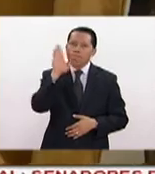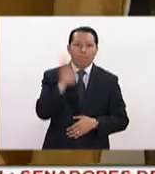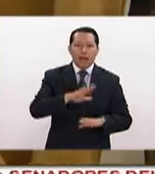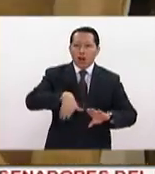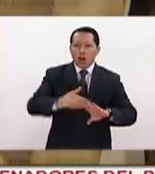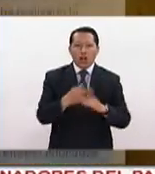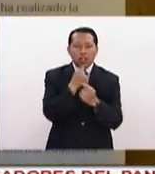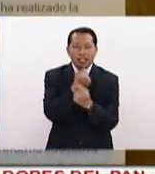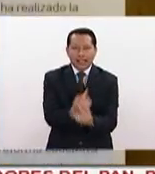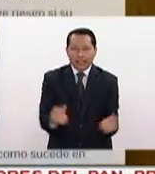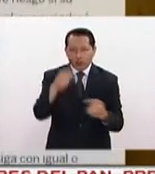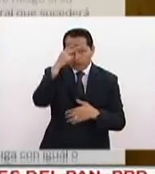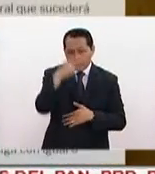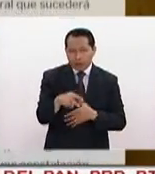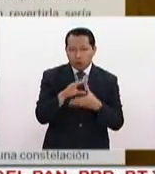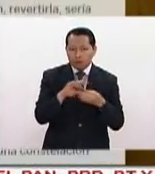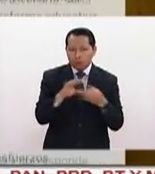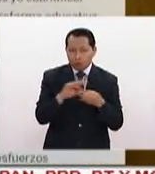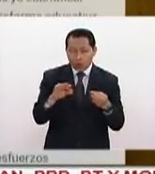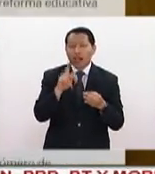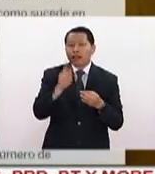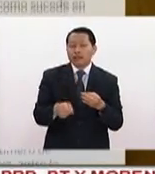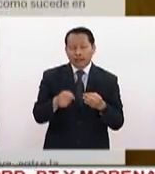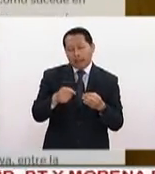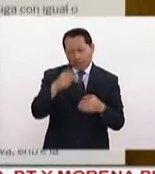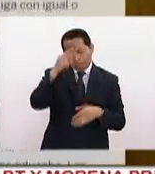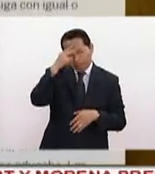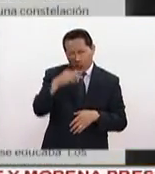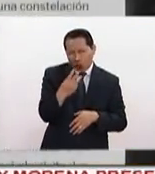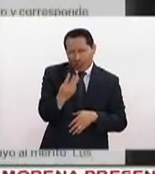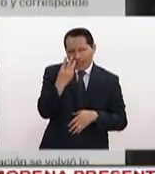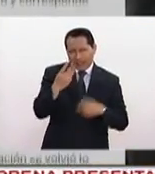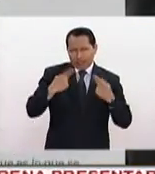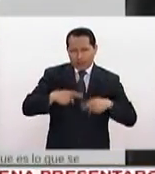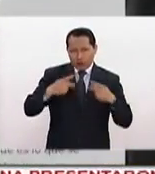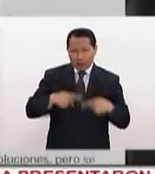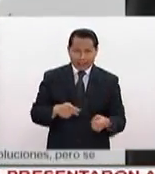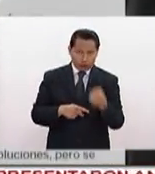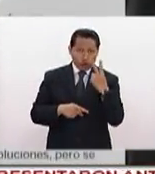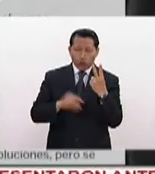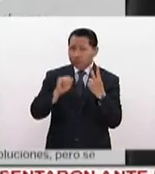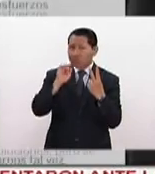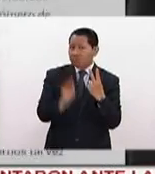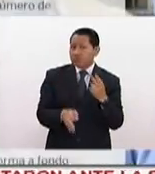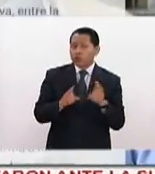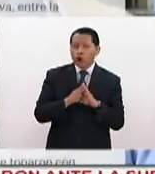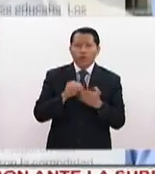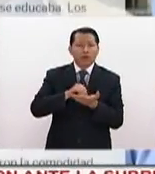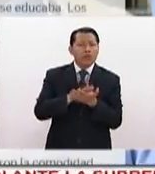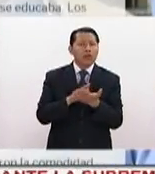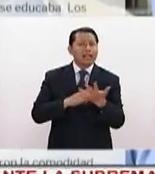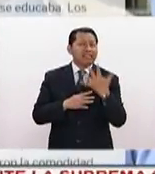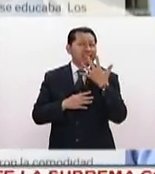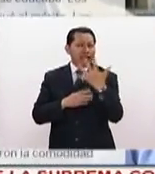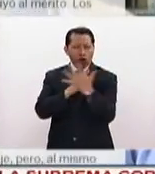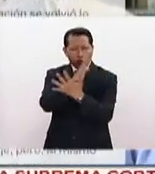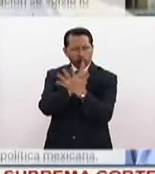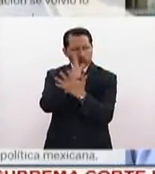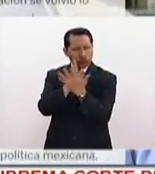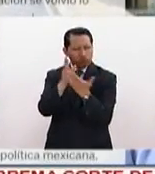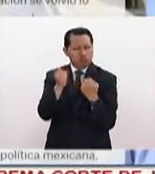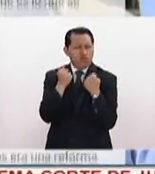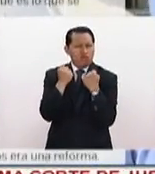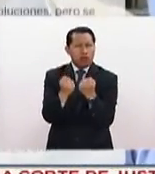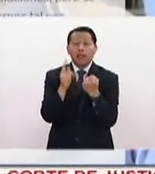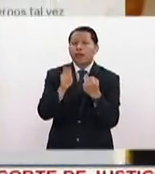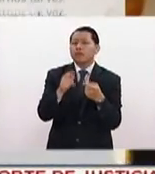de los niños de México. Detalló que 2 de cada 3 mexicanos aprueban el cambio educativo que está fundamentado en 5 fortalezas. Estas son